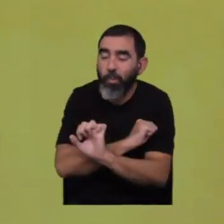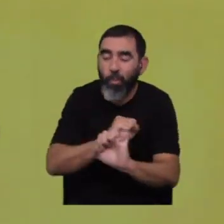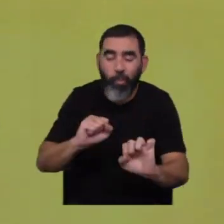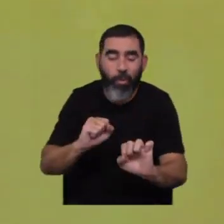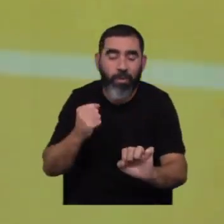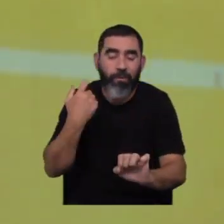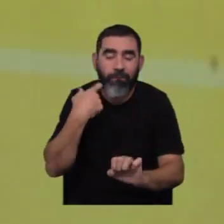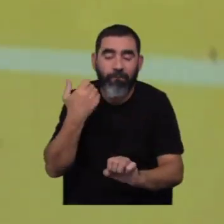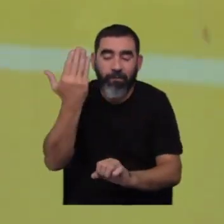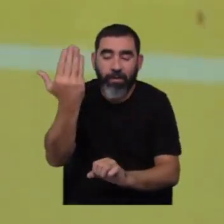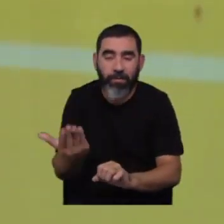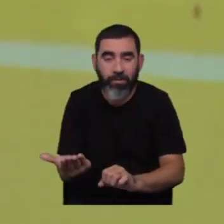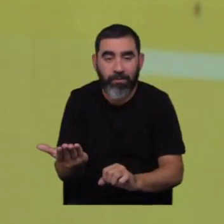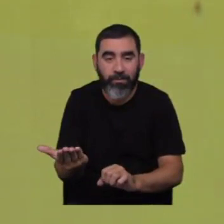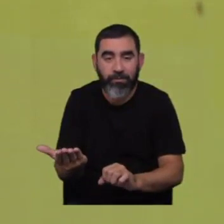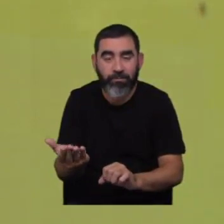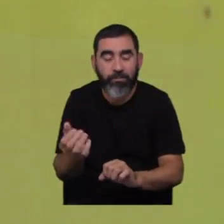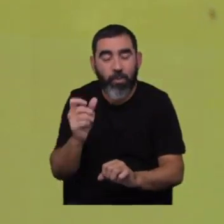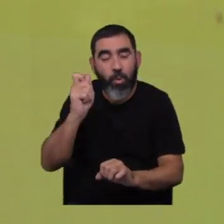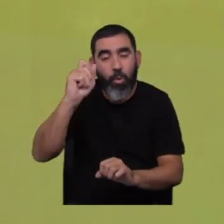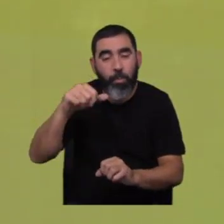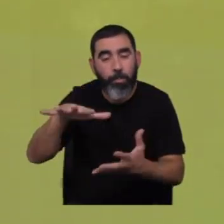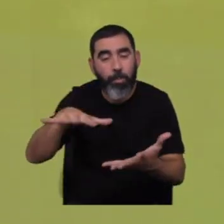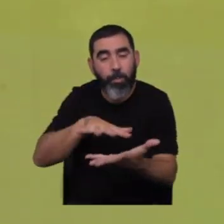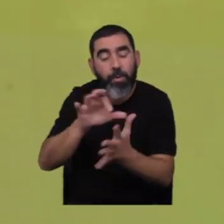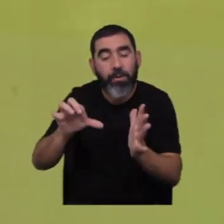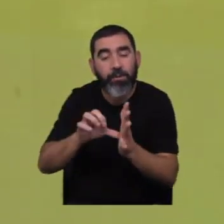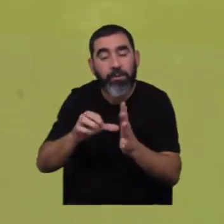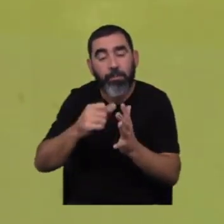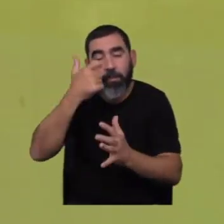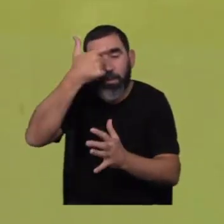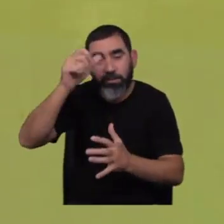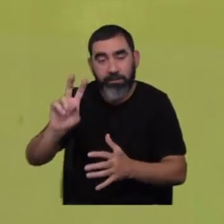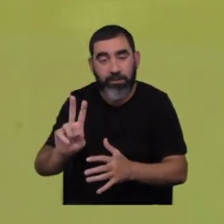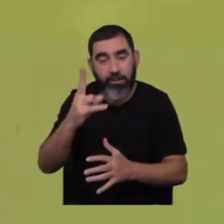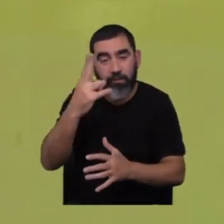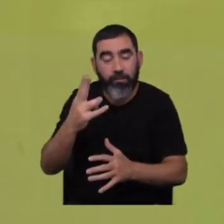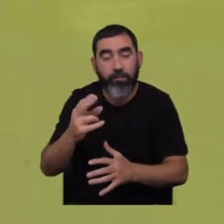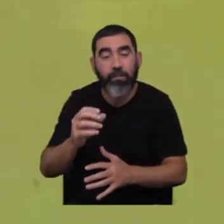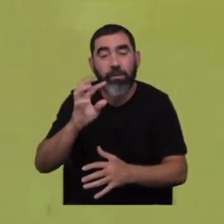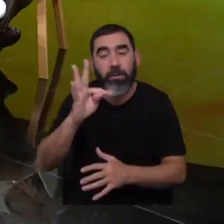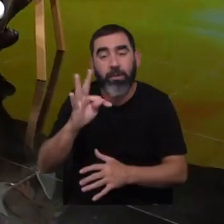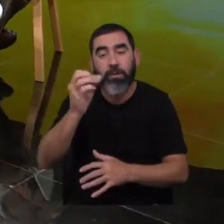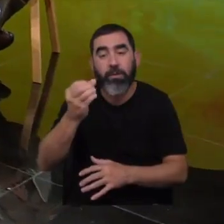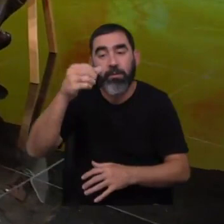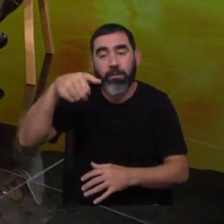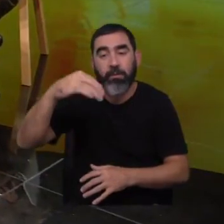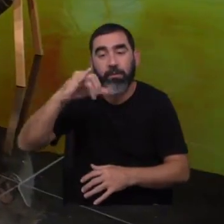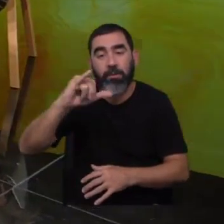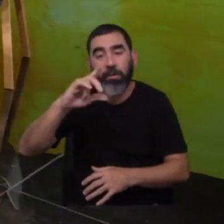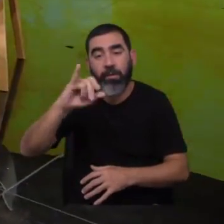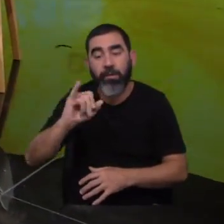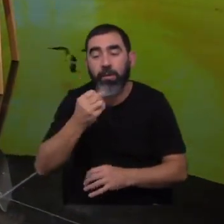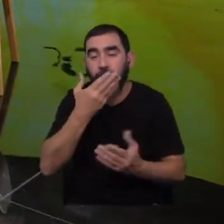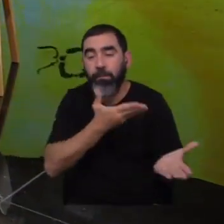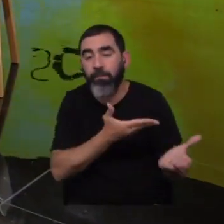programa esta presencia para darle una mirada a la realidad del sistema científico de nuestro país. Gonzalo Tancredi, Belén Coralo,